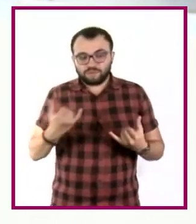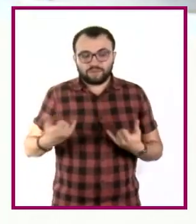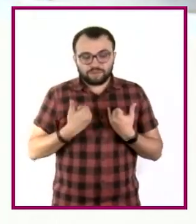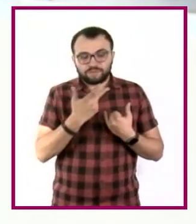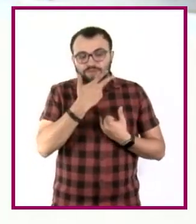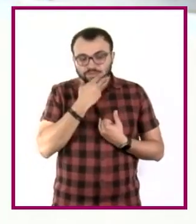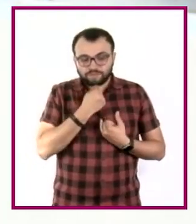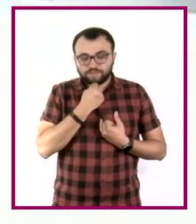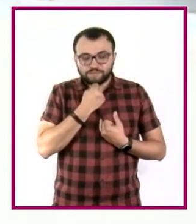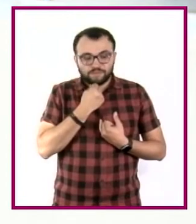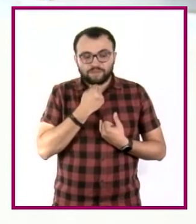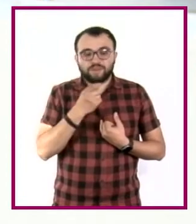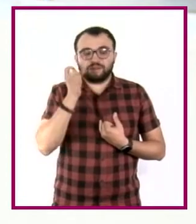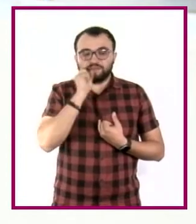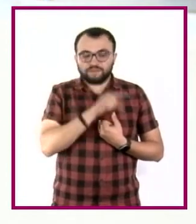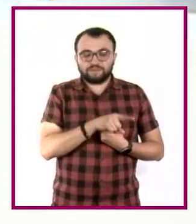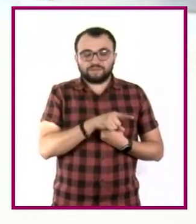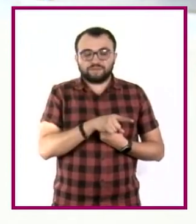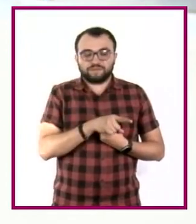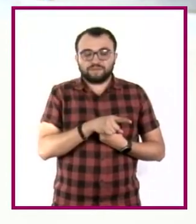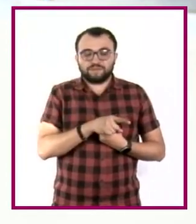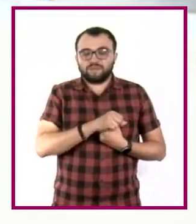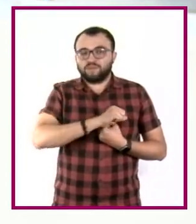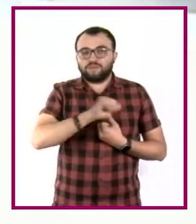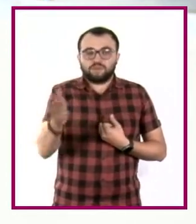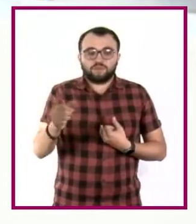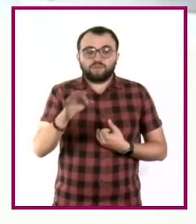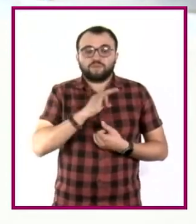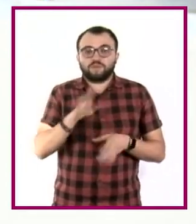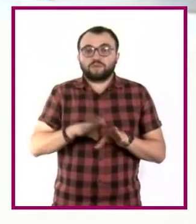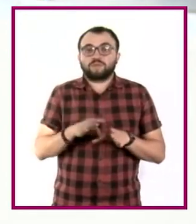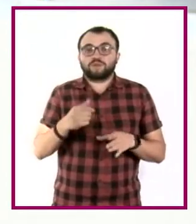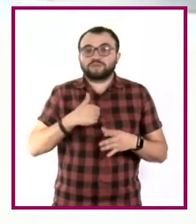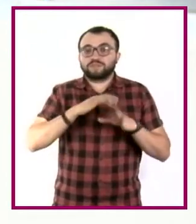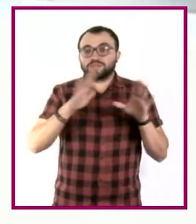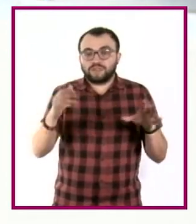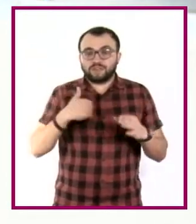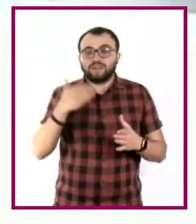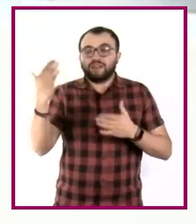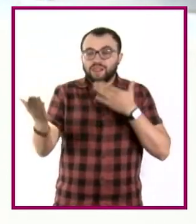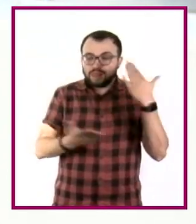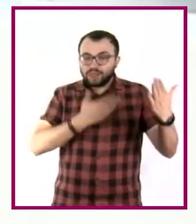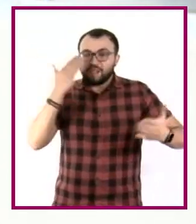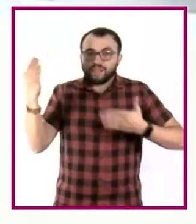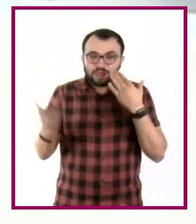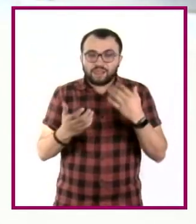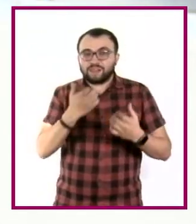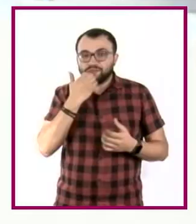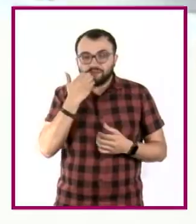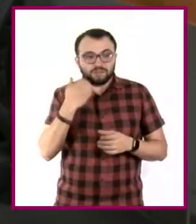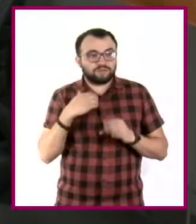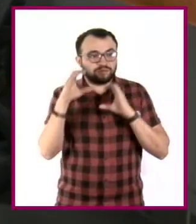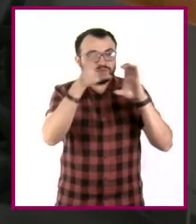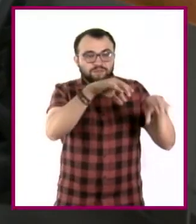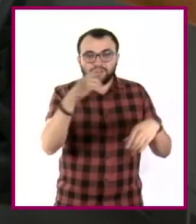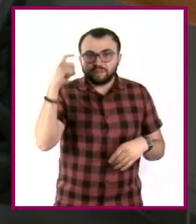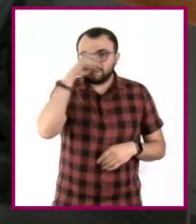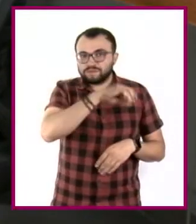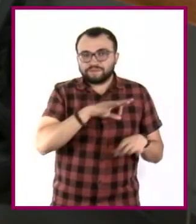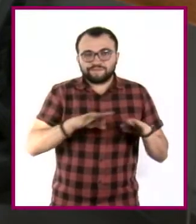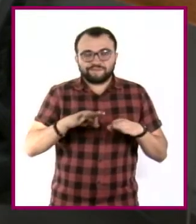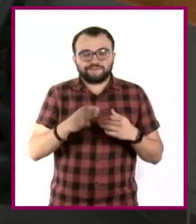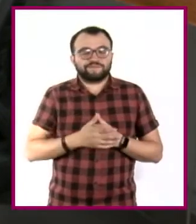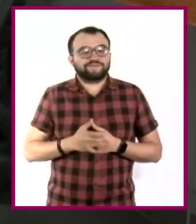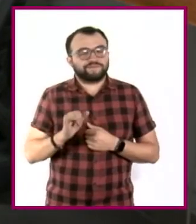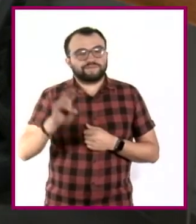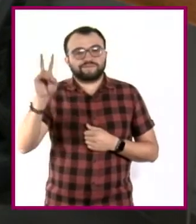que no acceden a la educación, sino también otros que después de haber hecho un largo recorrido por la escuela, no acceden a un empleo. Es